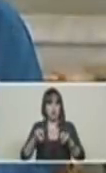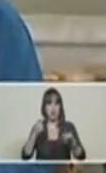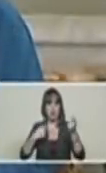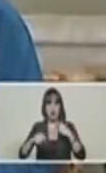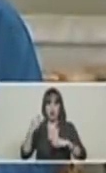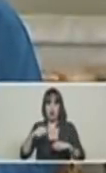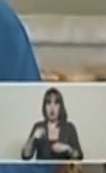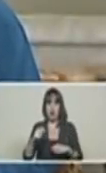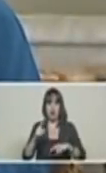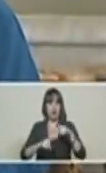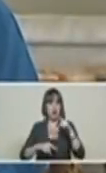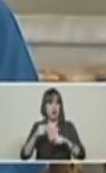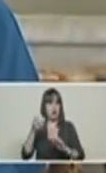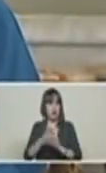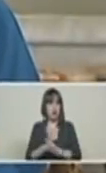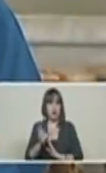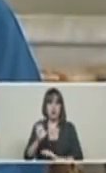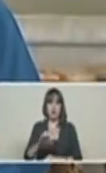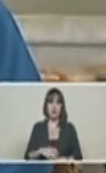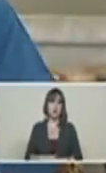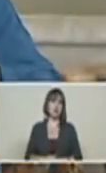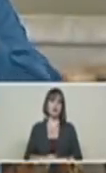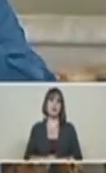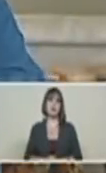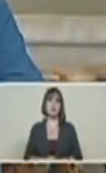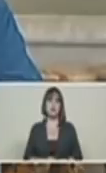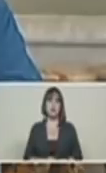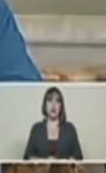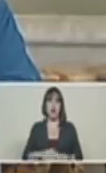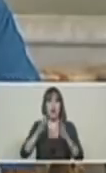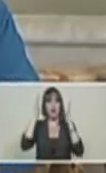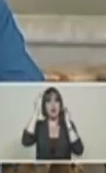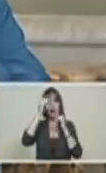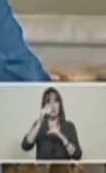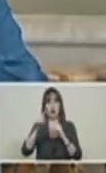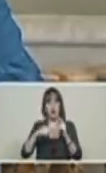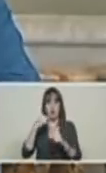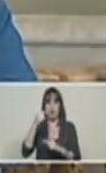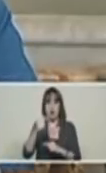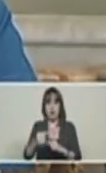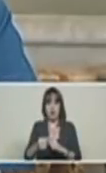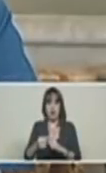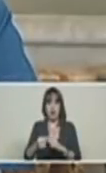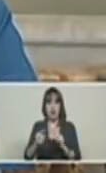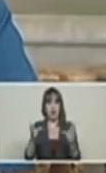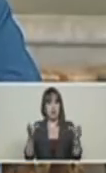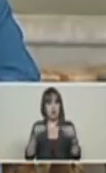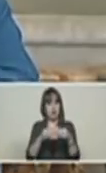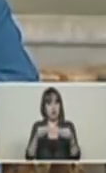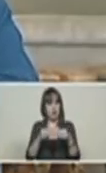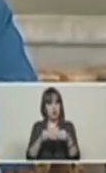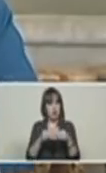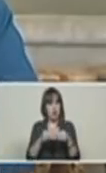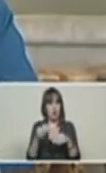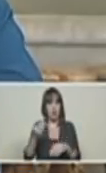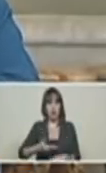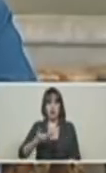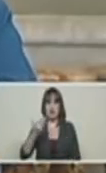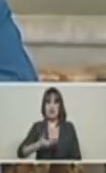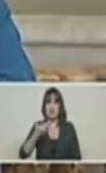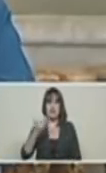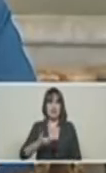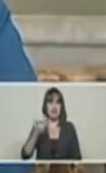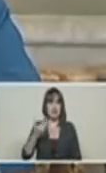país. ¿Correcto? Atención, mañana va a haber una reunión muy importante